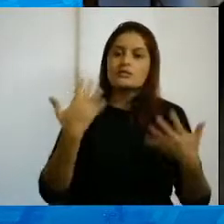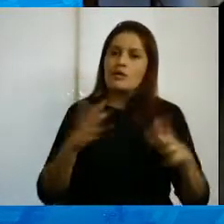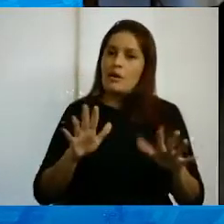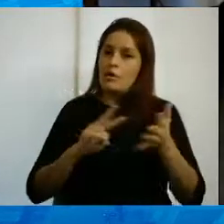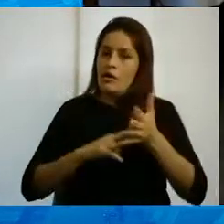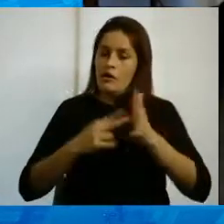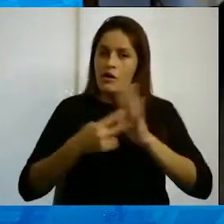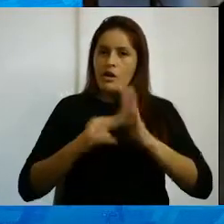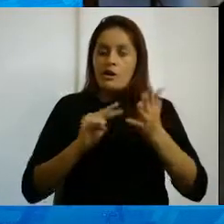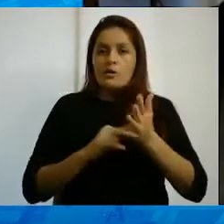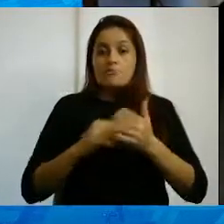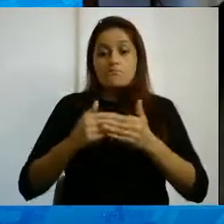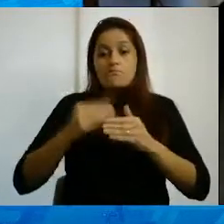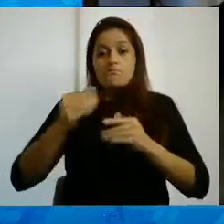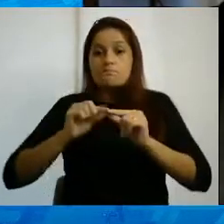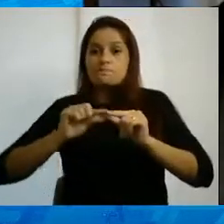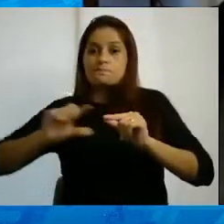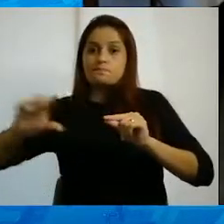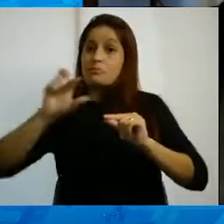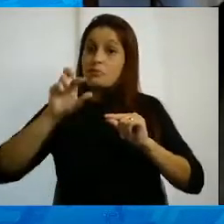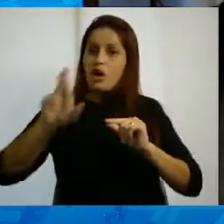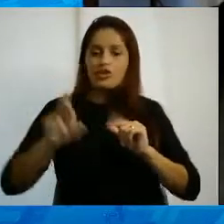Así que